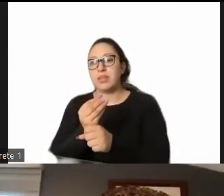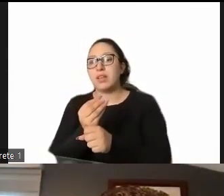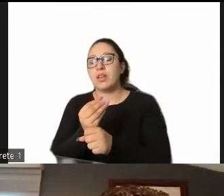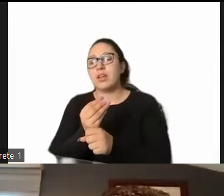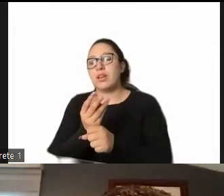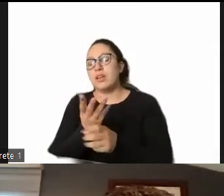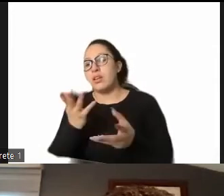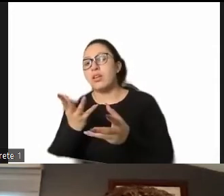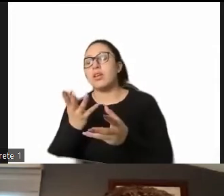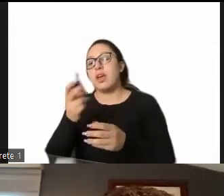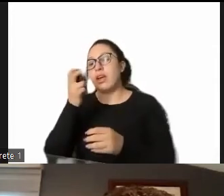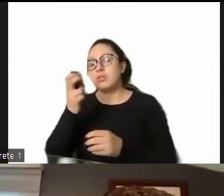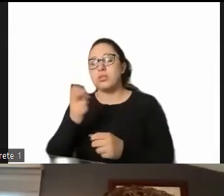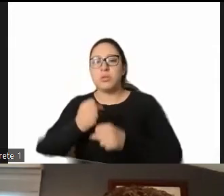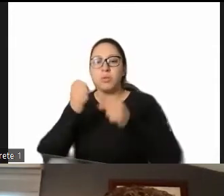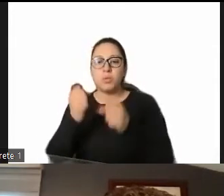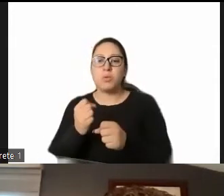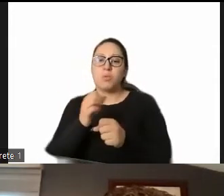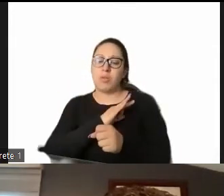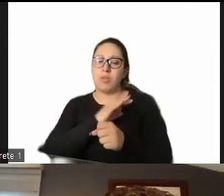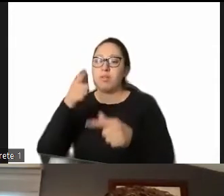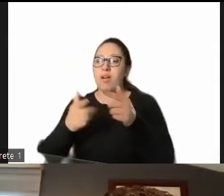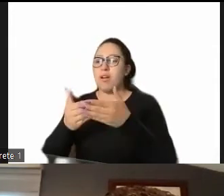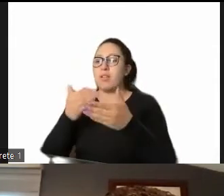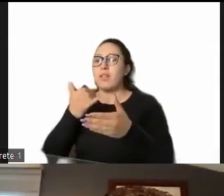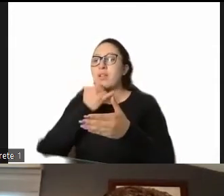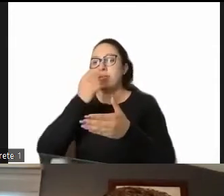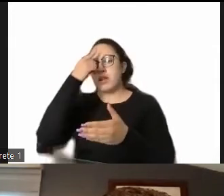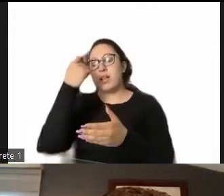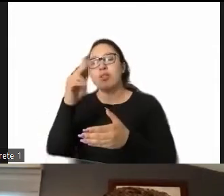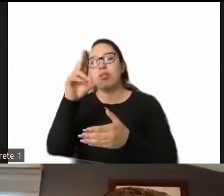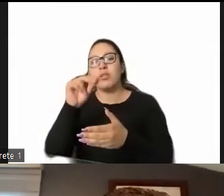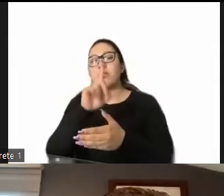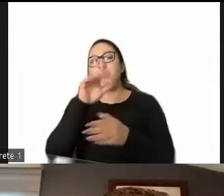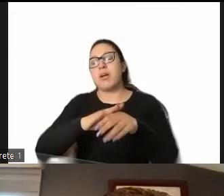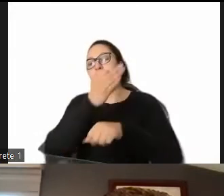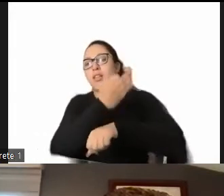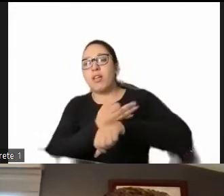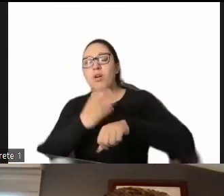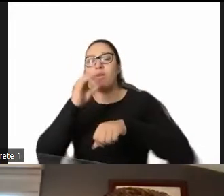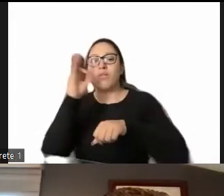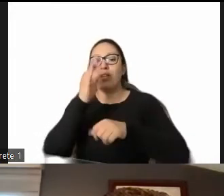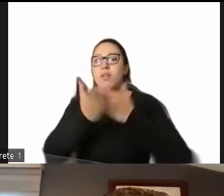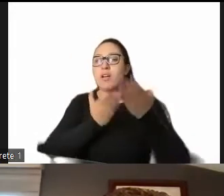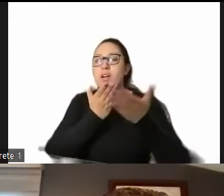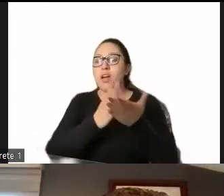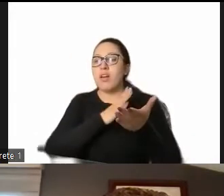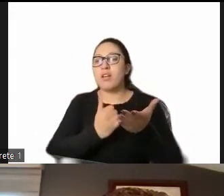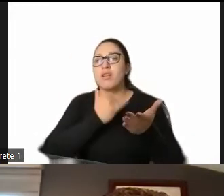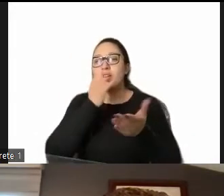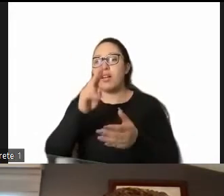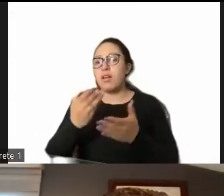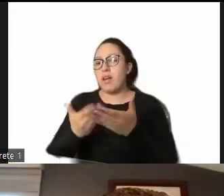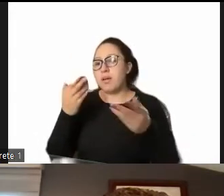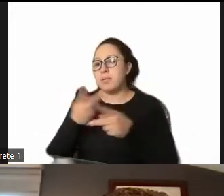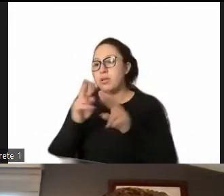trabajo incorrecto que pueda hacer esta comisión, porque hasta este momento, la sesión pasada, se habían hecho las cosas de manera muy correctas,